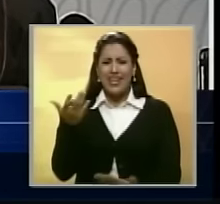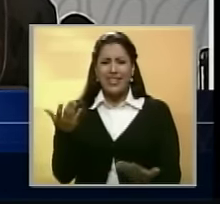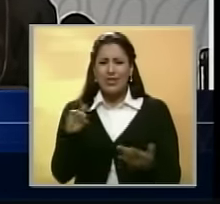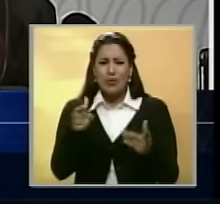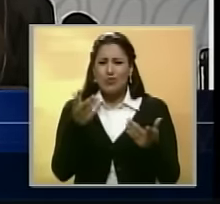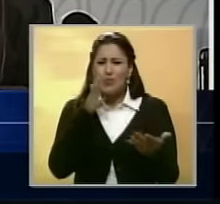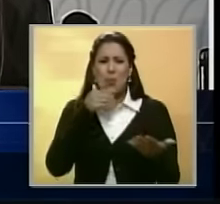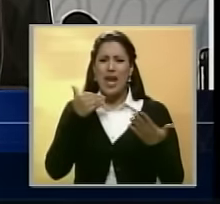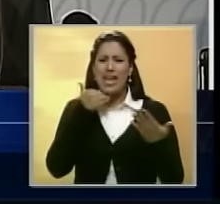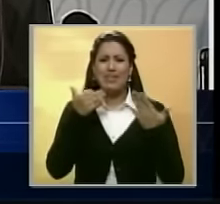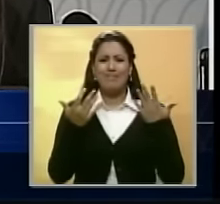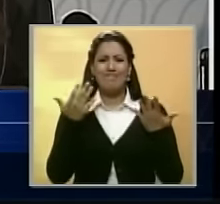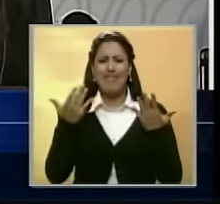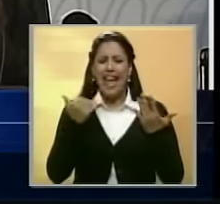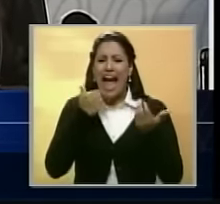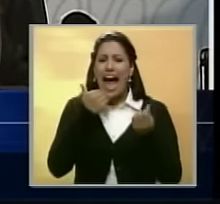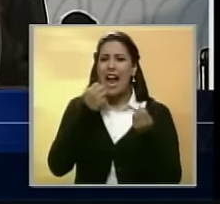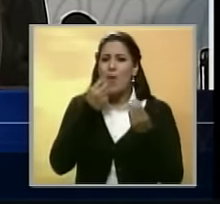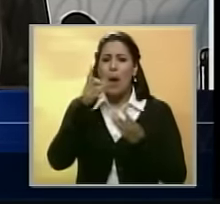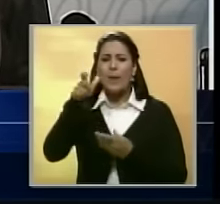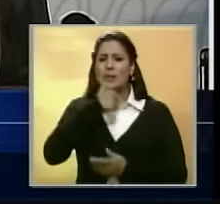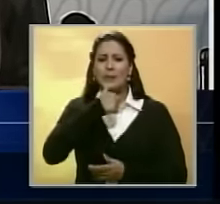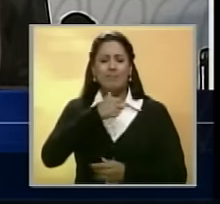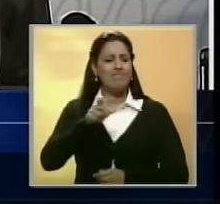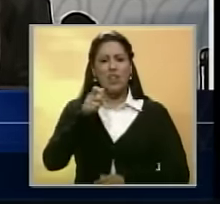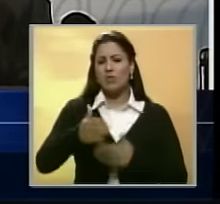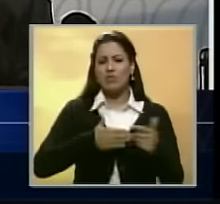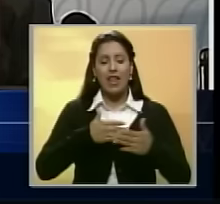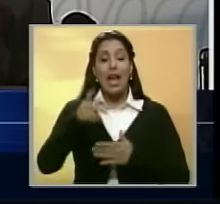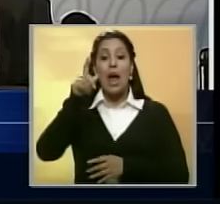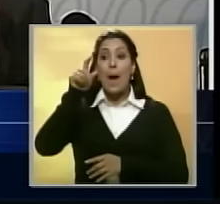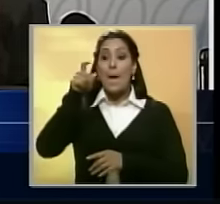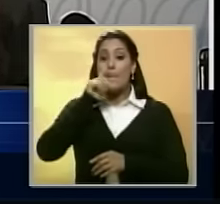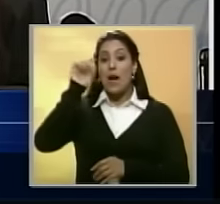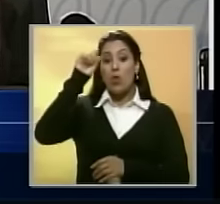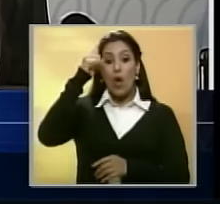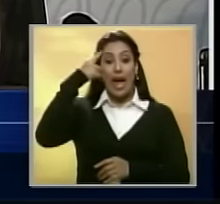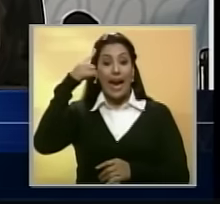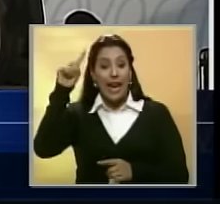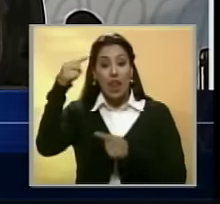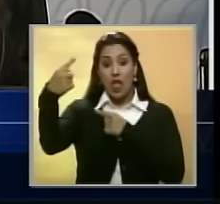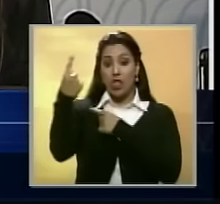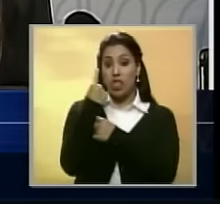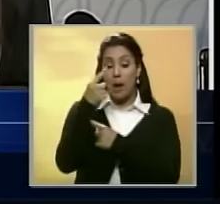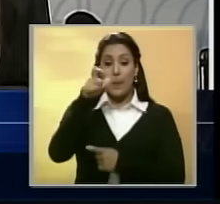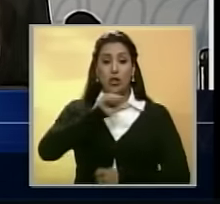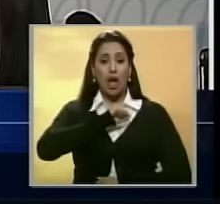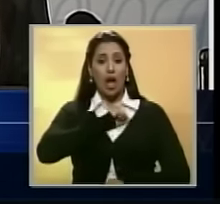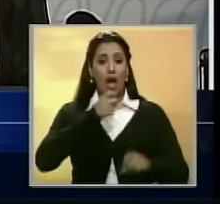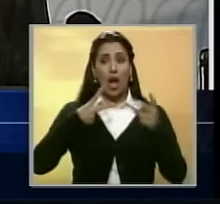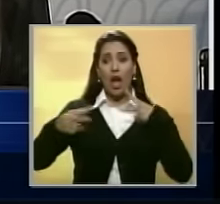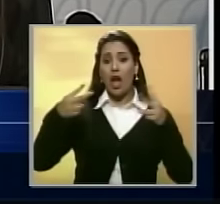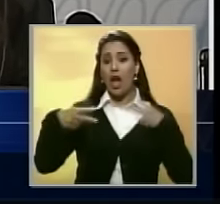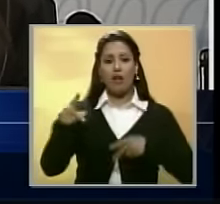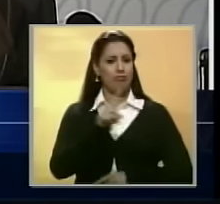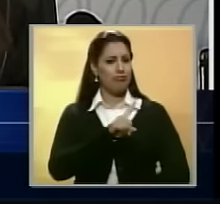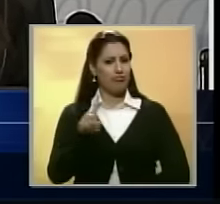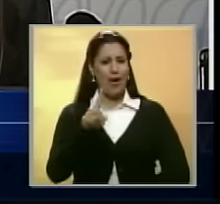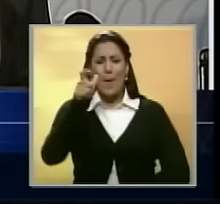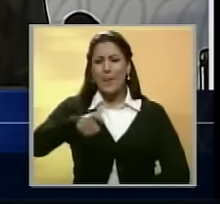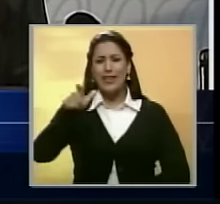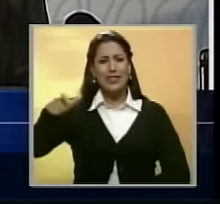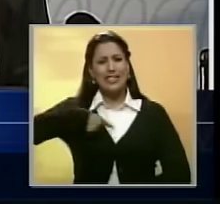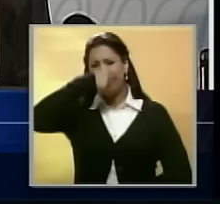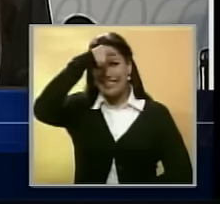eso ya no tiene efecto. Ellos creen que atemorizan a la gente, que la gente va a dejar. No, la gente quiere un cambio,